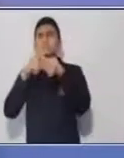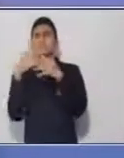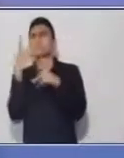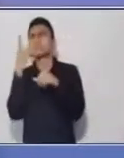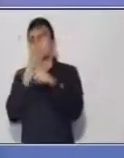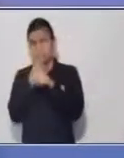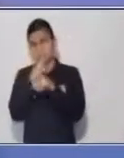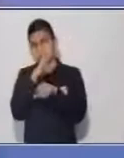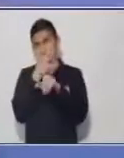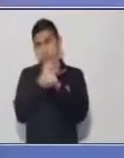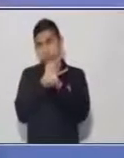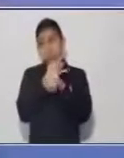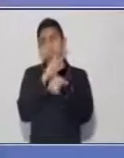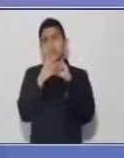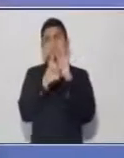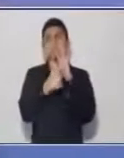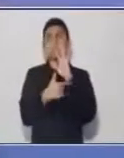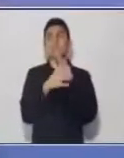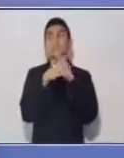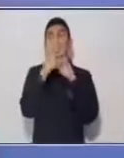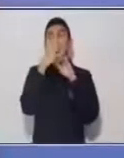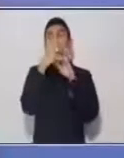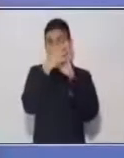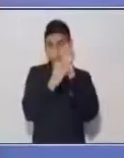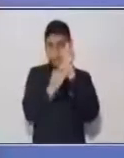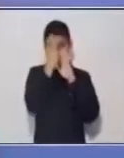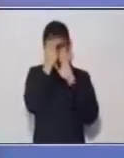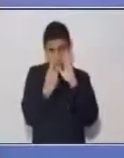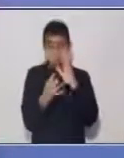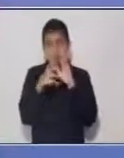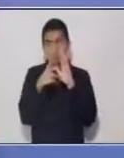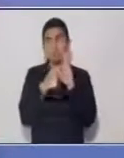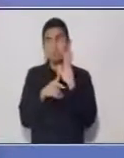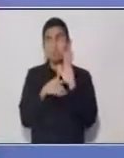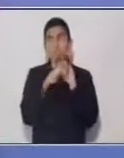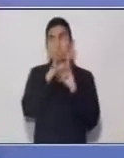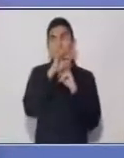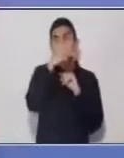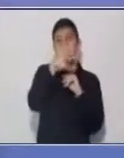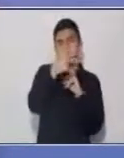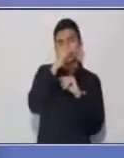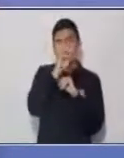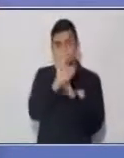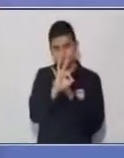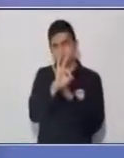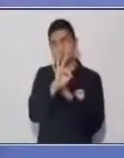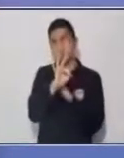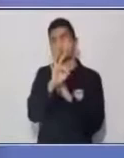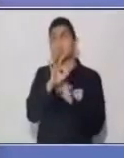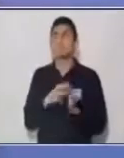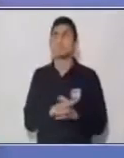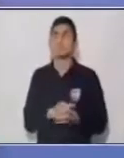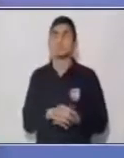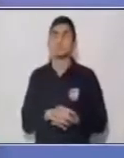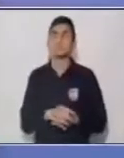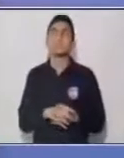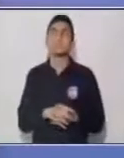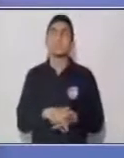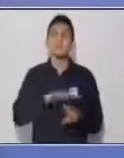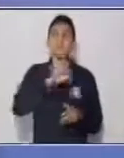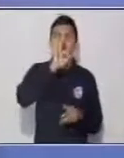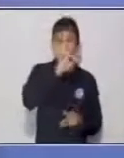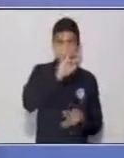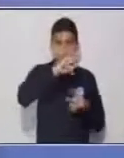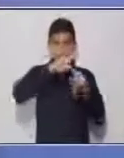el teorema, ¿verdad? Copiamos el coeficiente, copiamos el coeficiente, copiamos